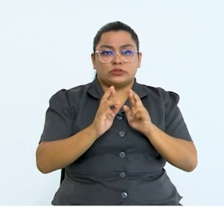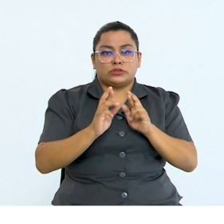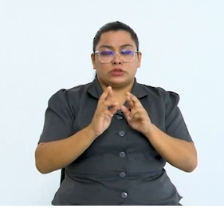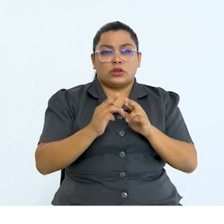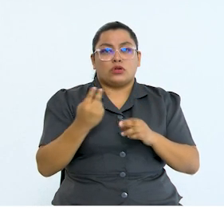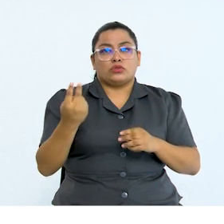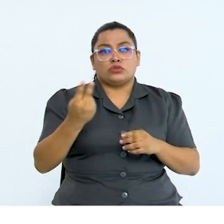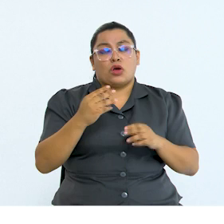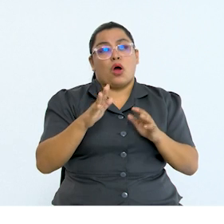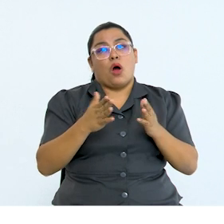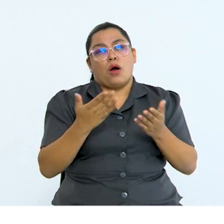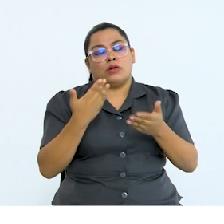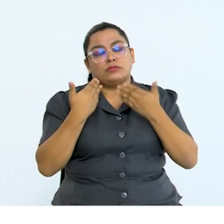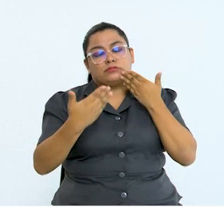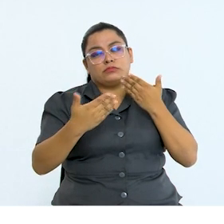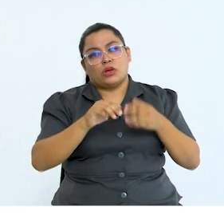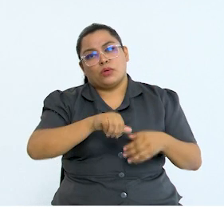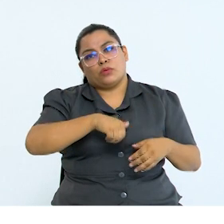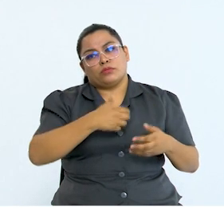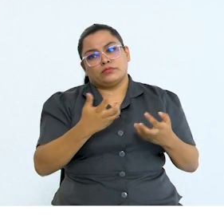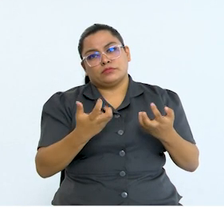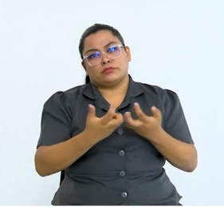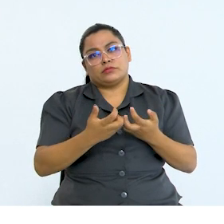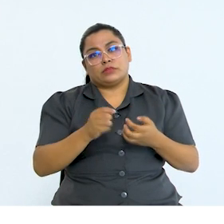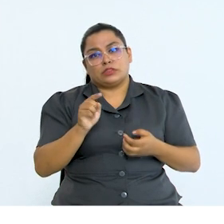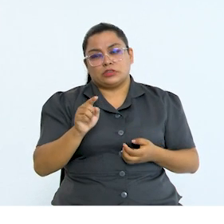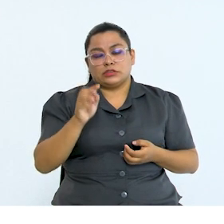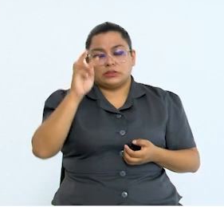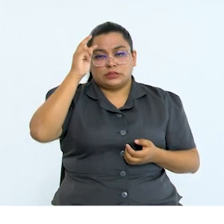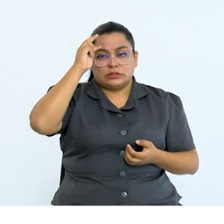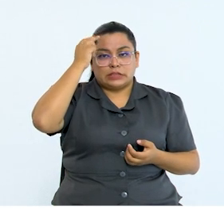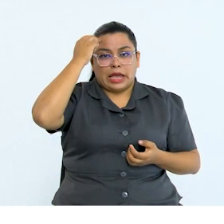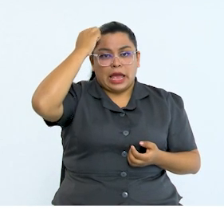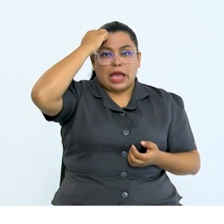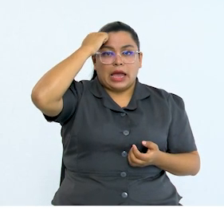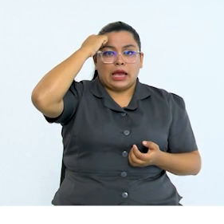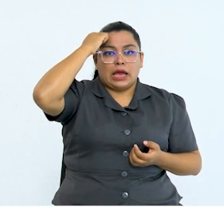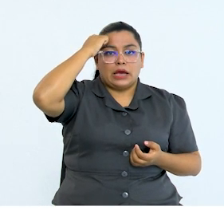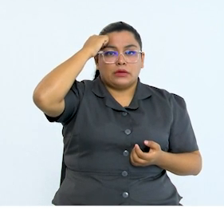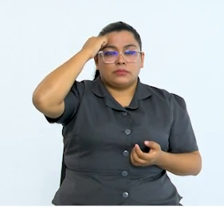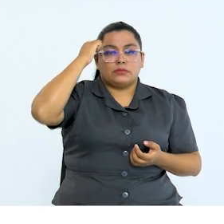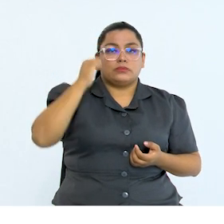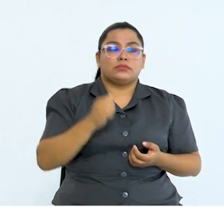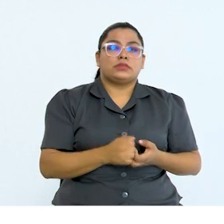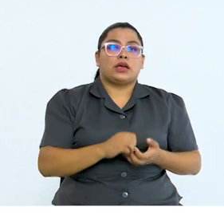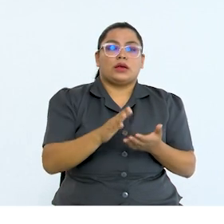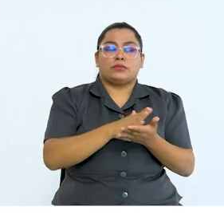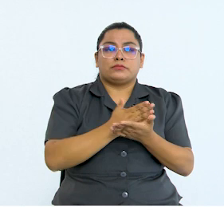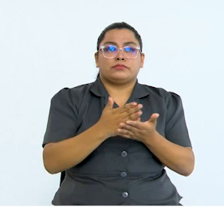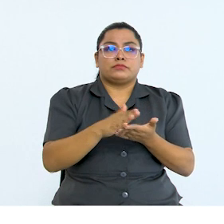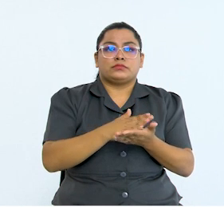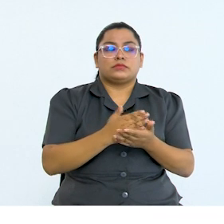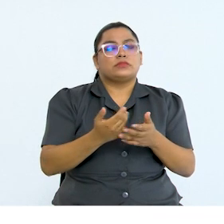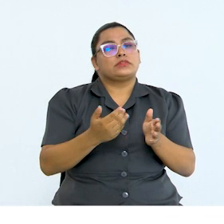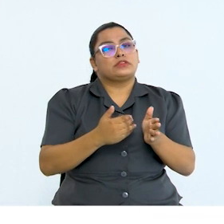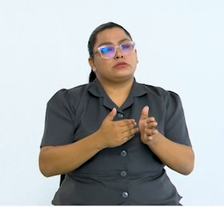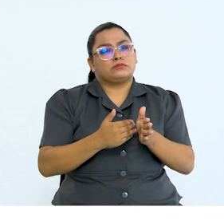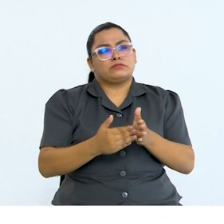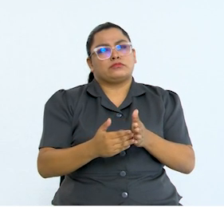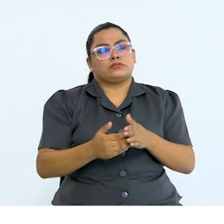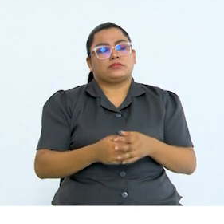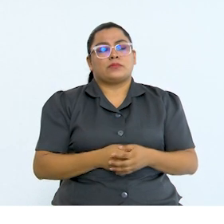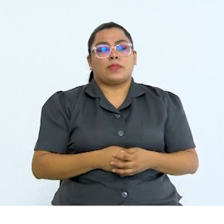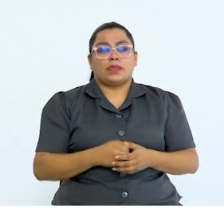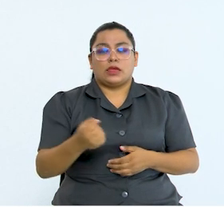o explicar a otros compañeros. A esto le llamamos aprendizaje interactivo. Inicialmente es